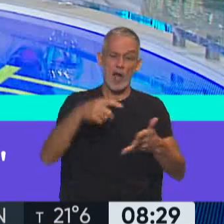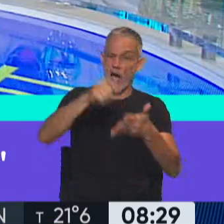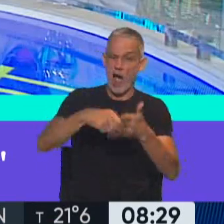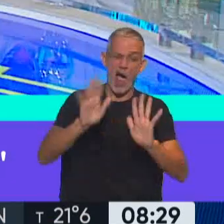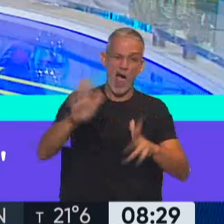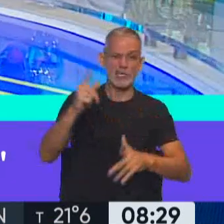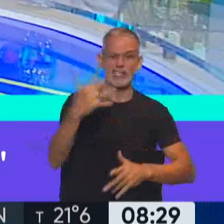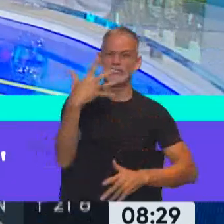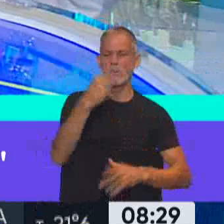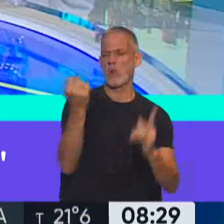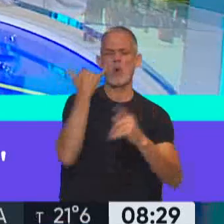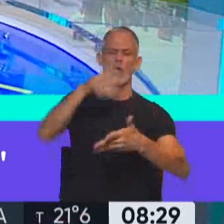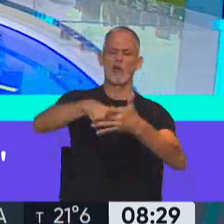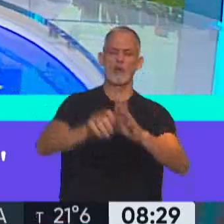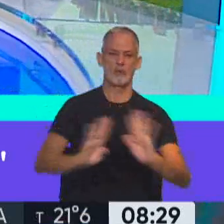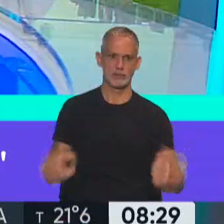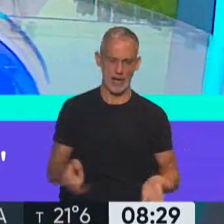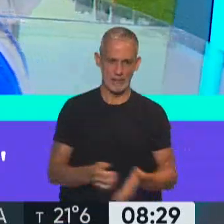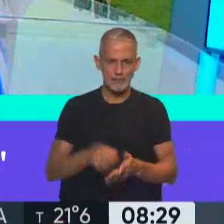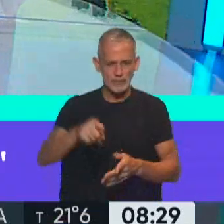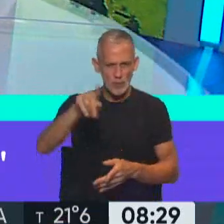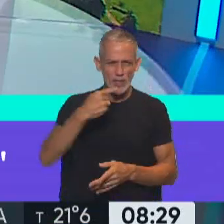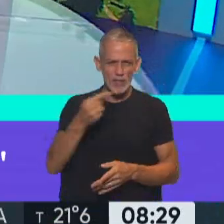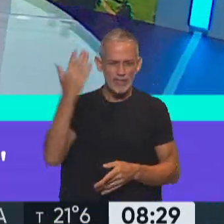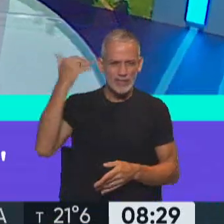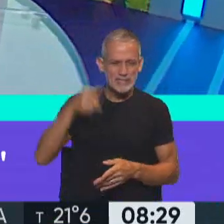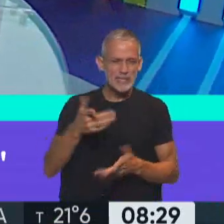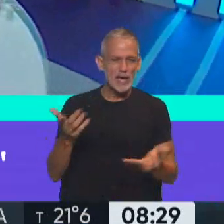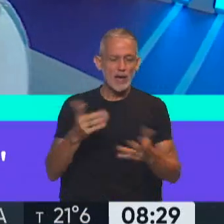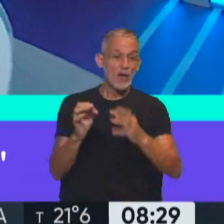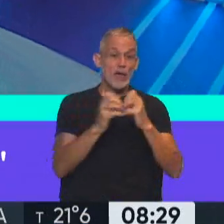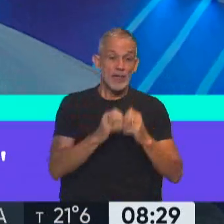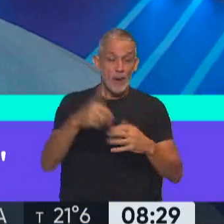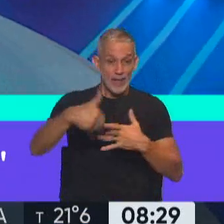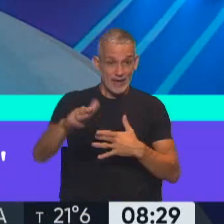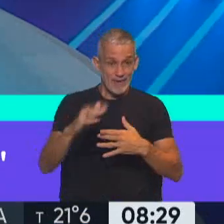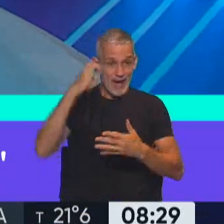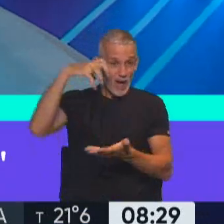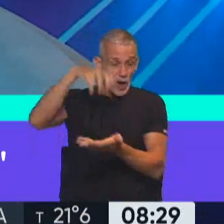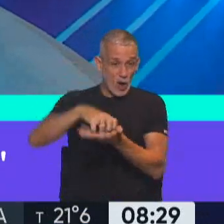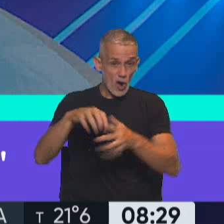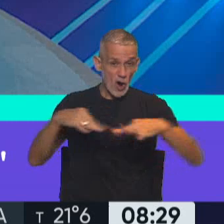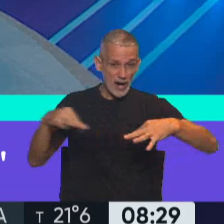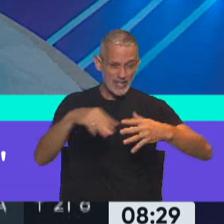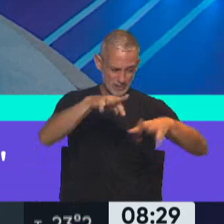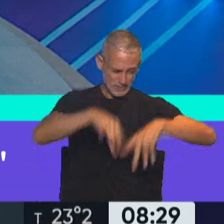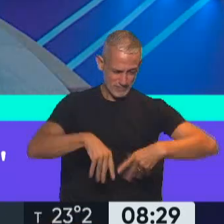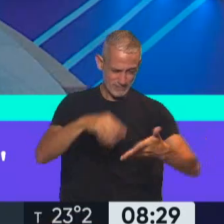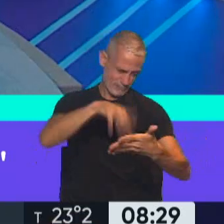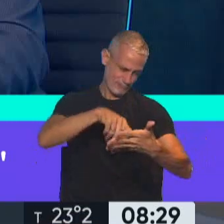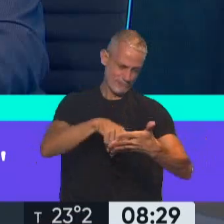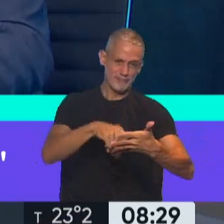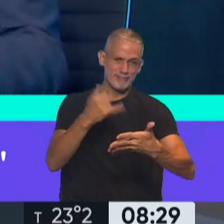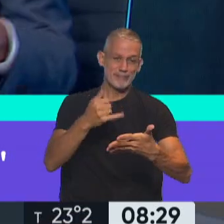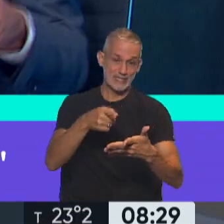en 5 minutos. Jackie, recién decía usted hace algunos minutos que más allá del debate que se viene de este entendimiento con el Fondo Monetario Internacional en